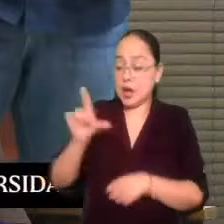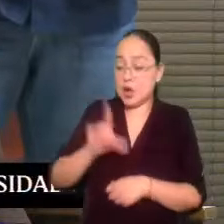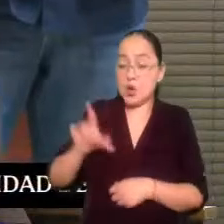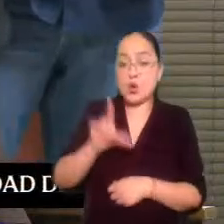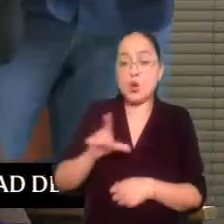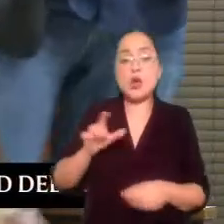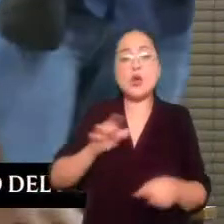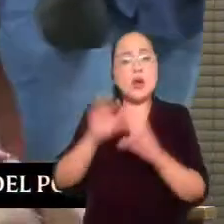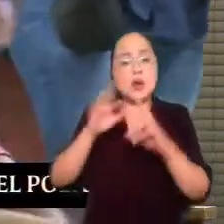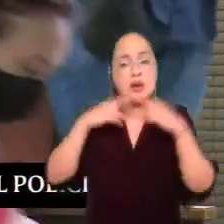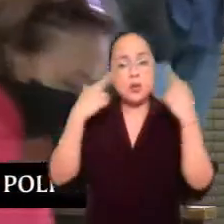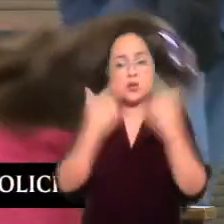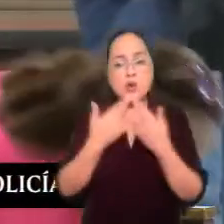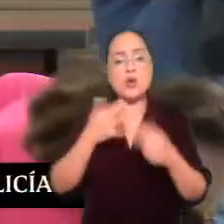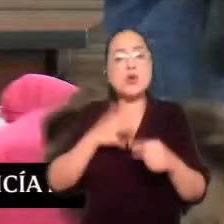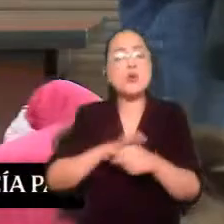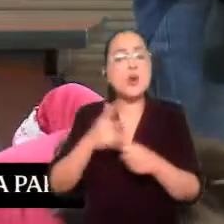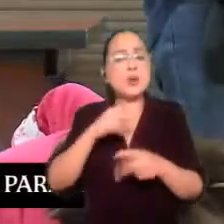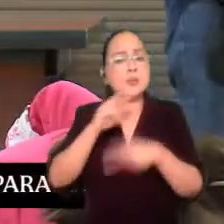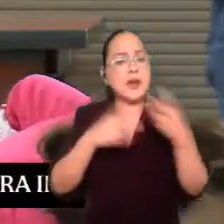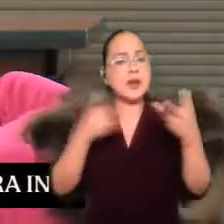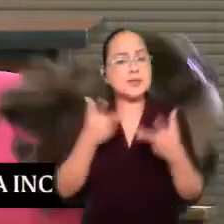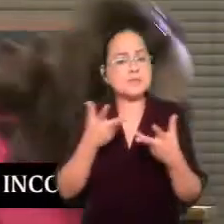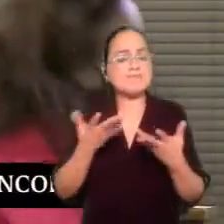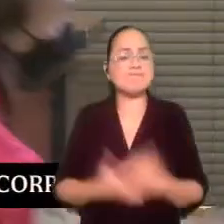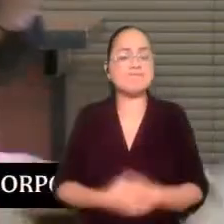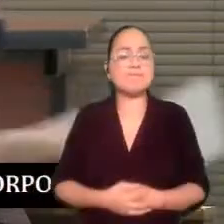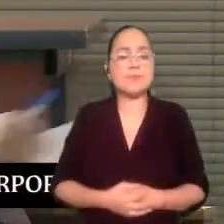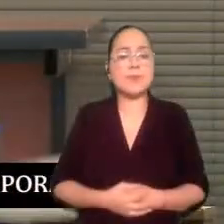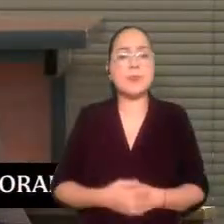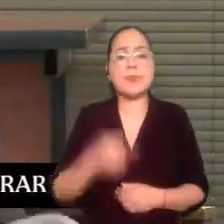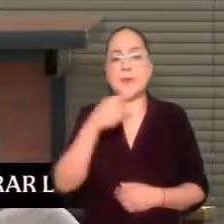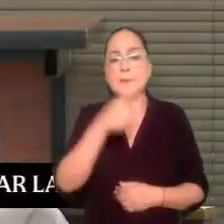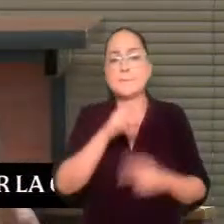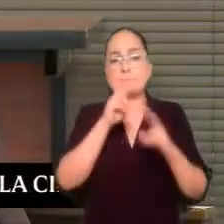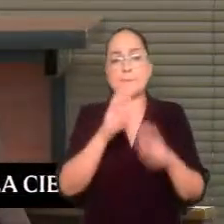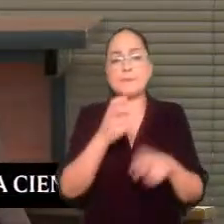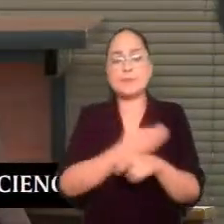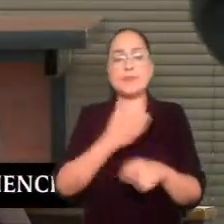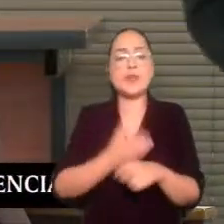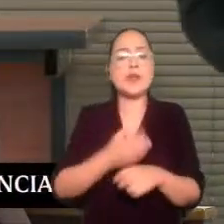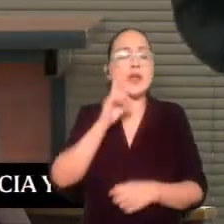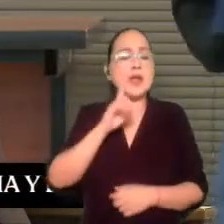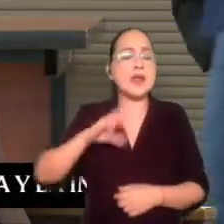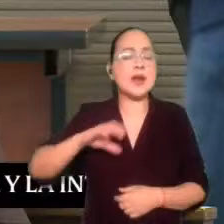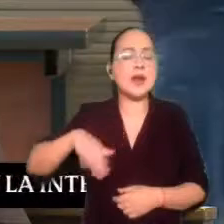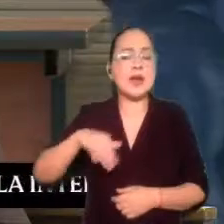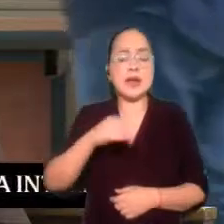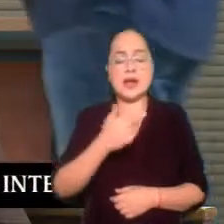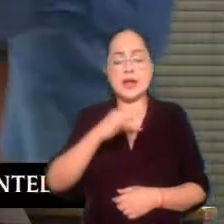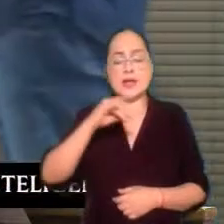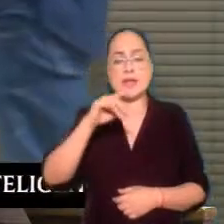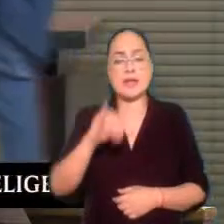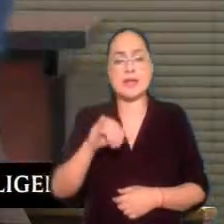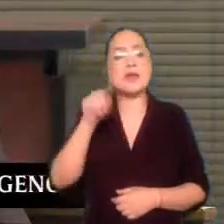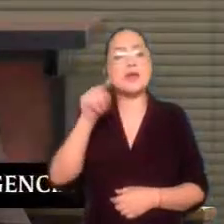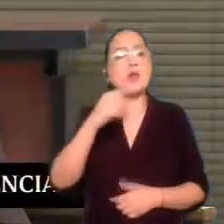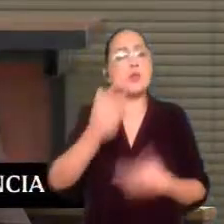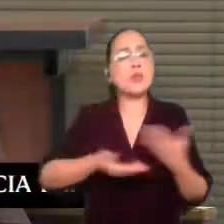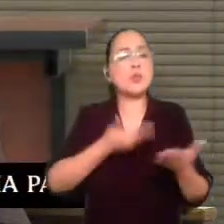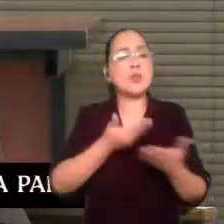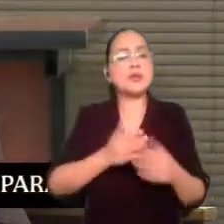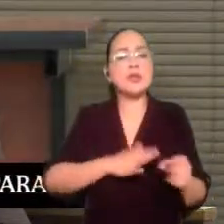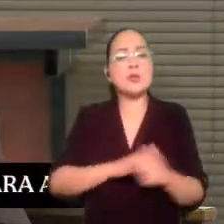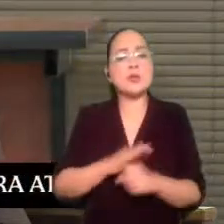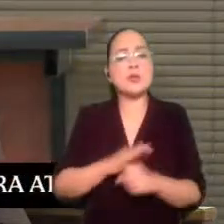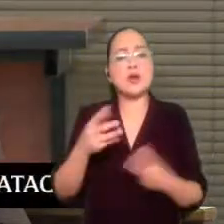para tener esta resolución? Y retomando el tema de mi compañera Heidi Fonseca, también preguntarle cuál será el planteamiento que hará con el presidente,